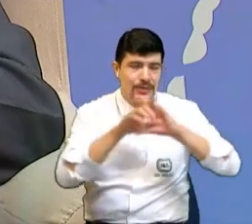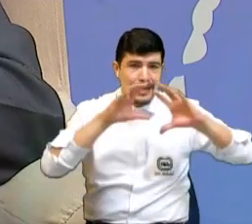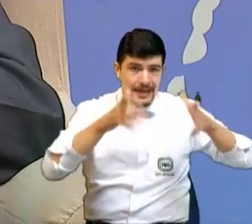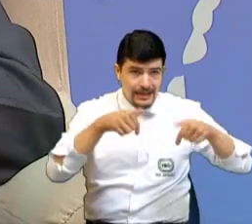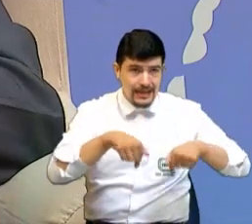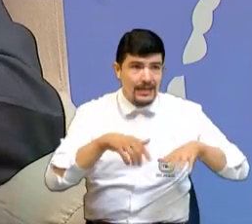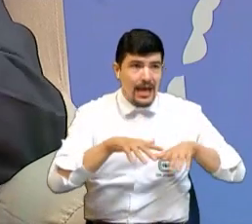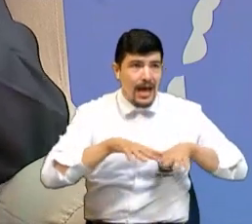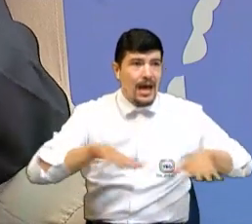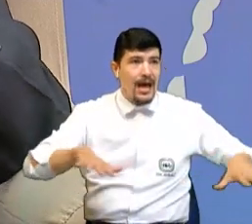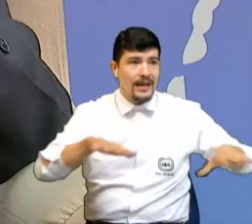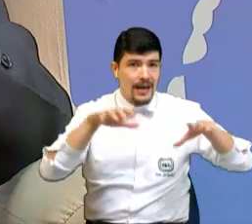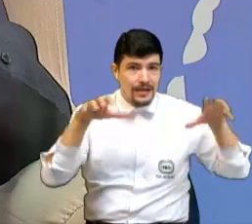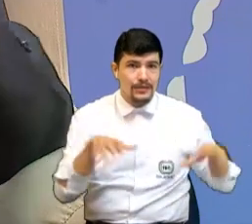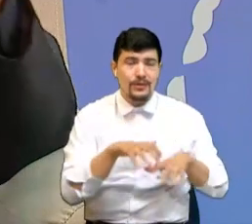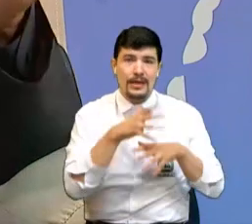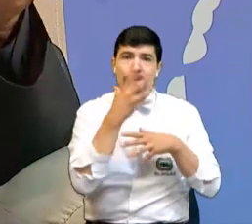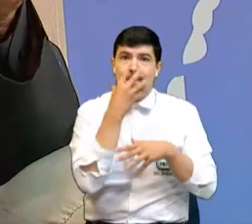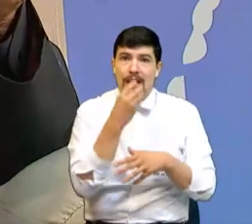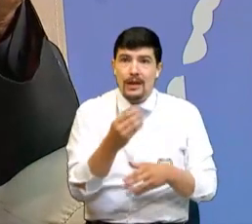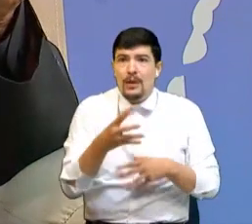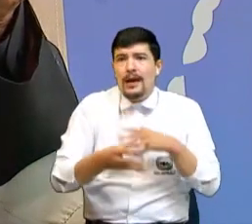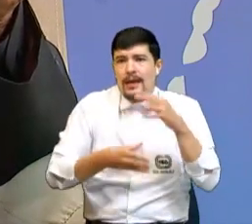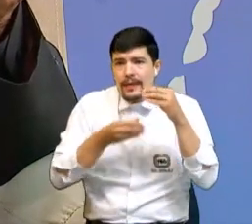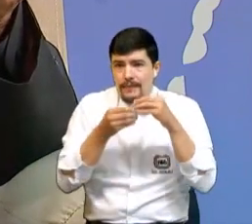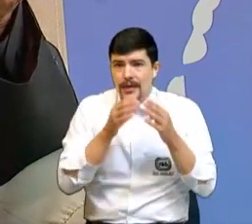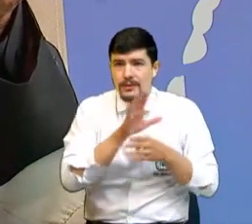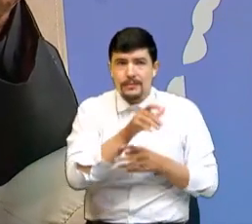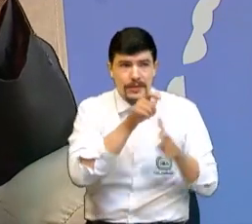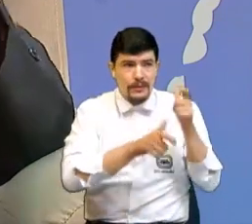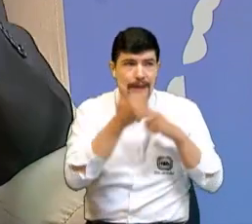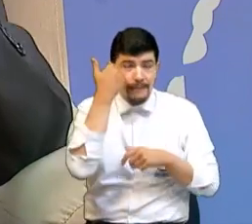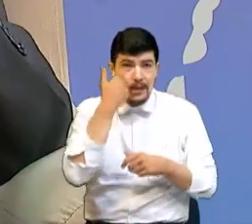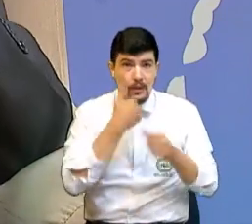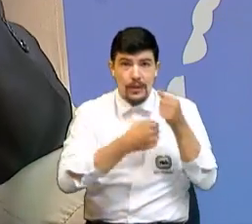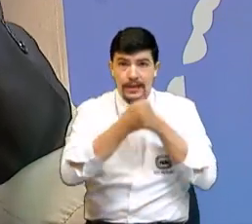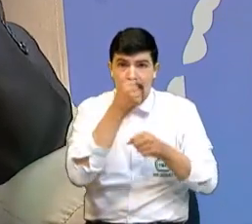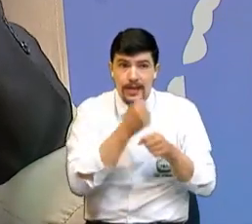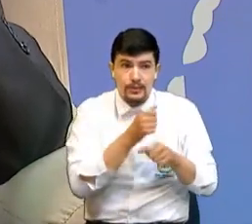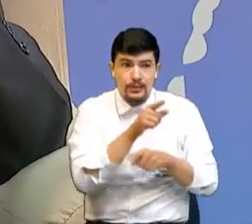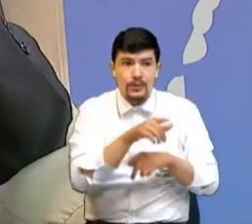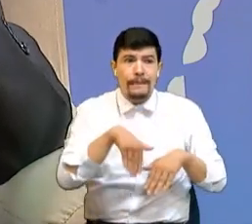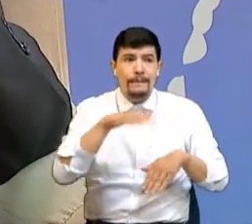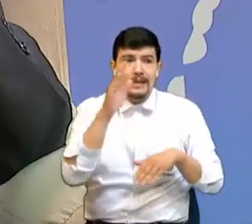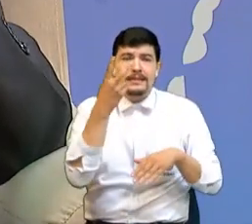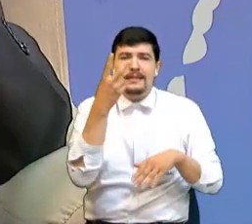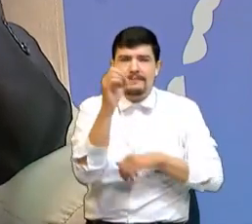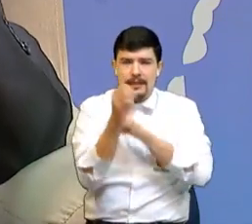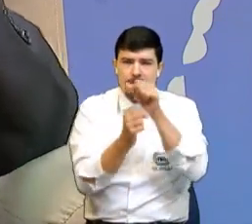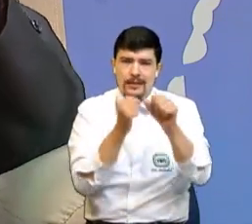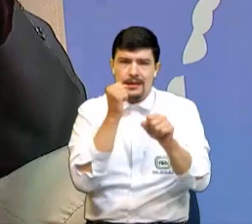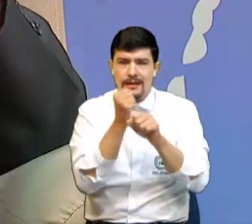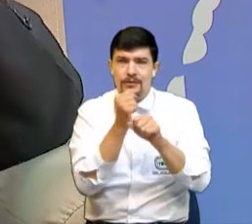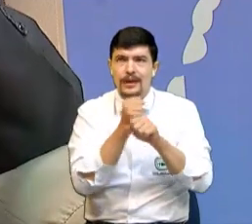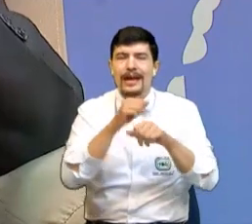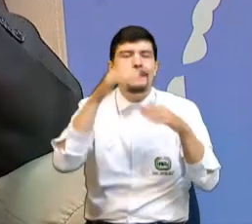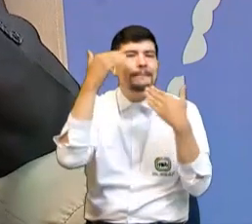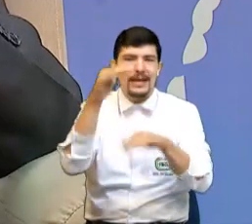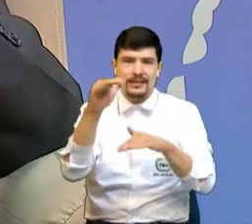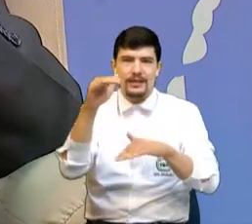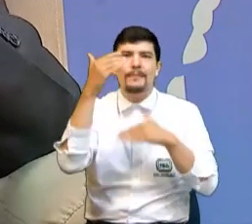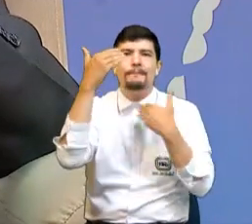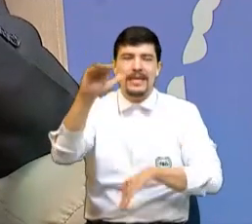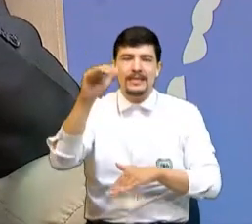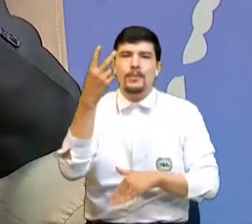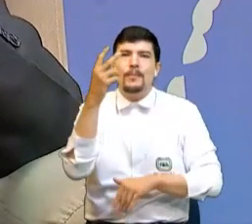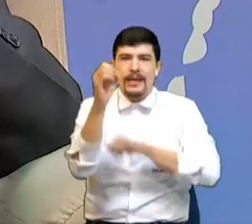eventos delictivos y en tratándose de menores de edad, superan los 20 años, el máximo supera los